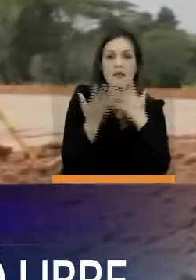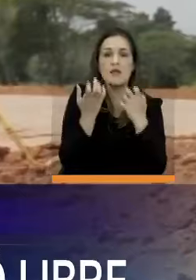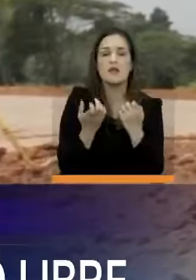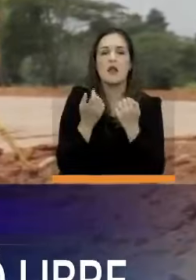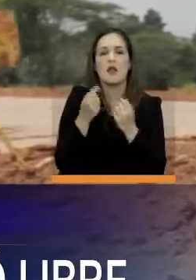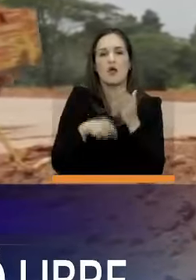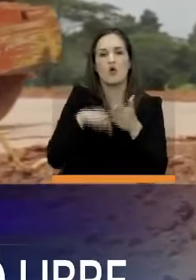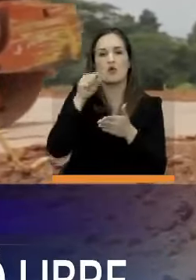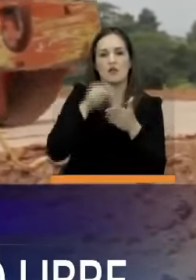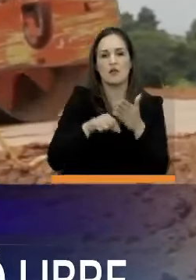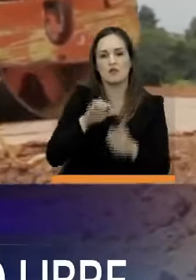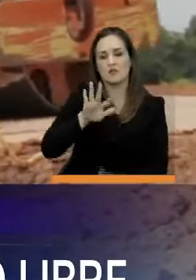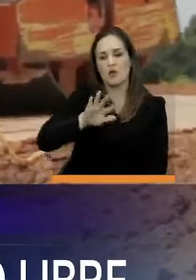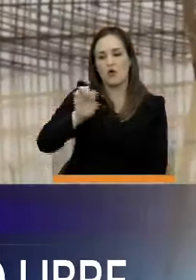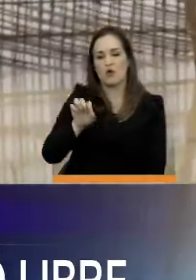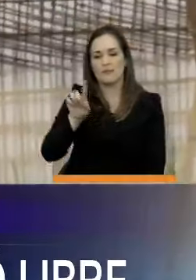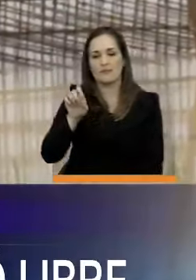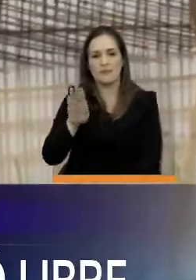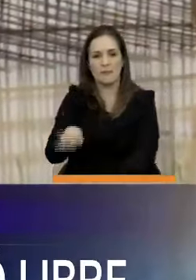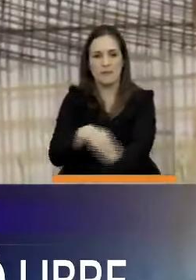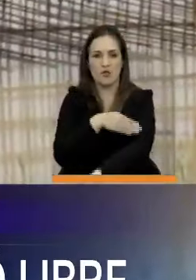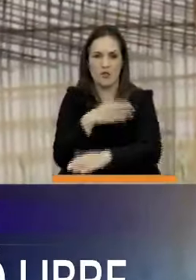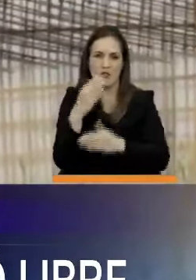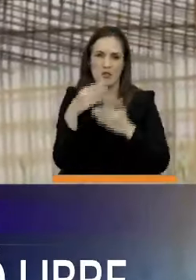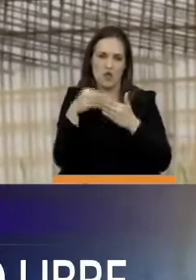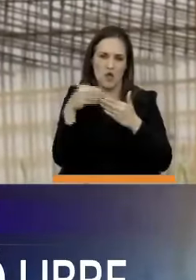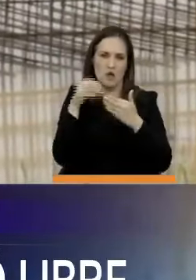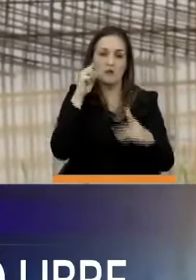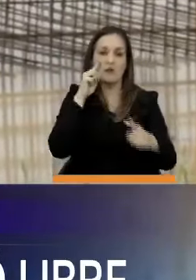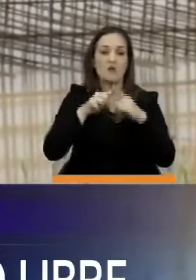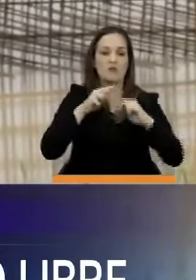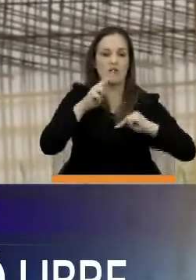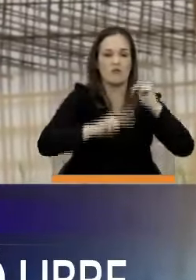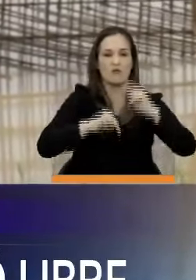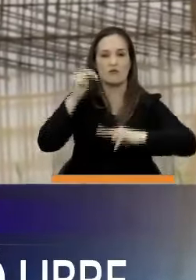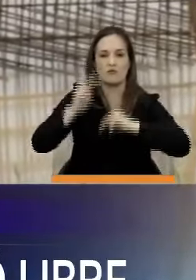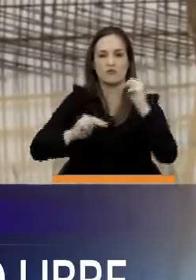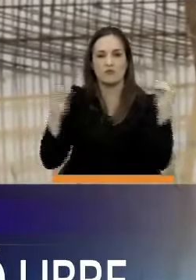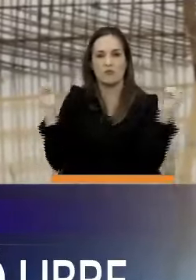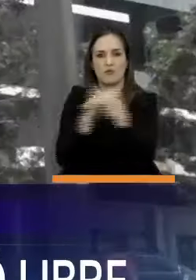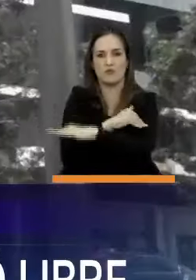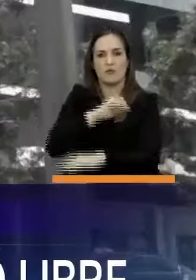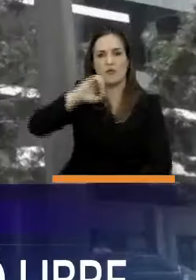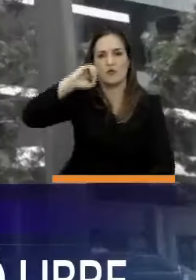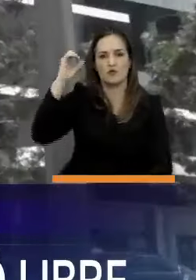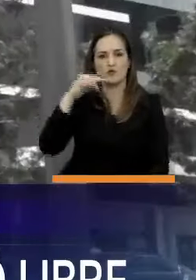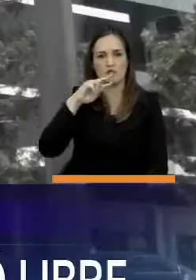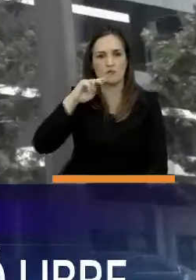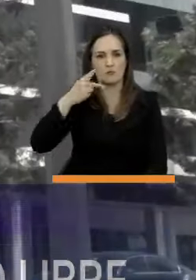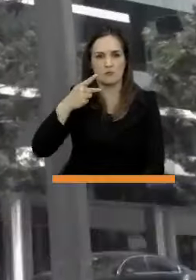de dólares en sobornos ofrecidos en medio de la construcción de la Ruta del Sol 2.